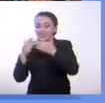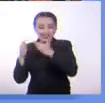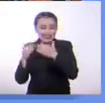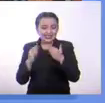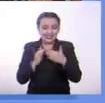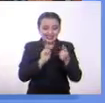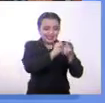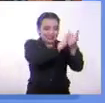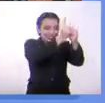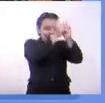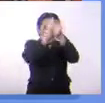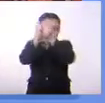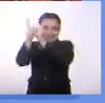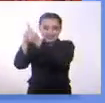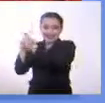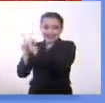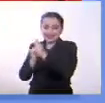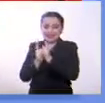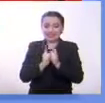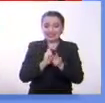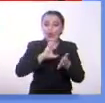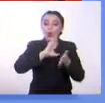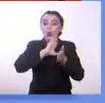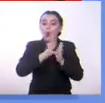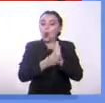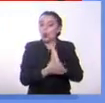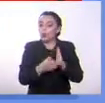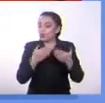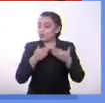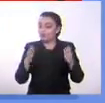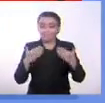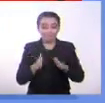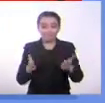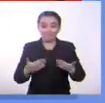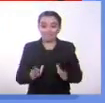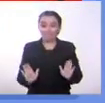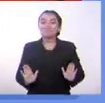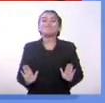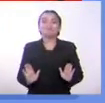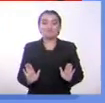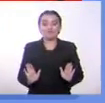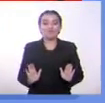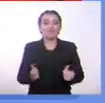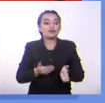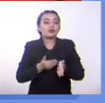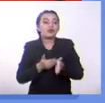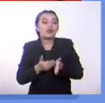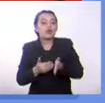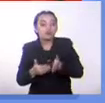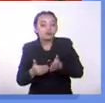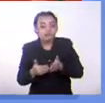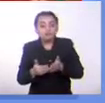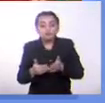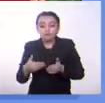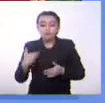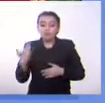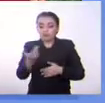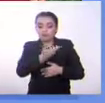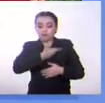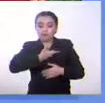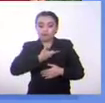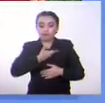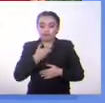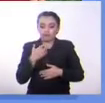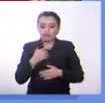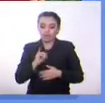grande de culturas, con identidades sobre las cuales comienzan también, o nosotros comenzamos a